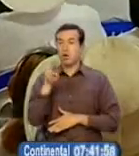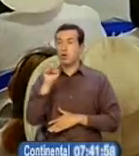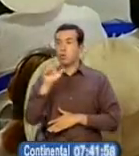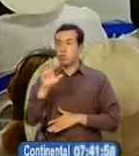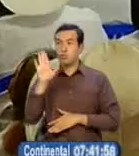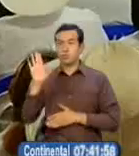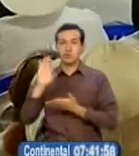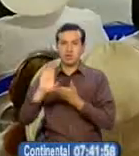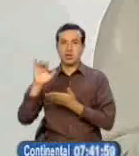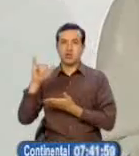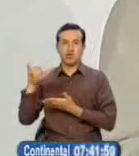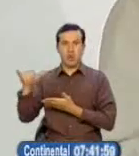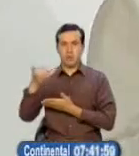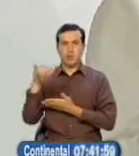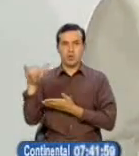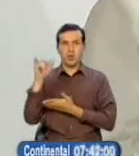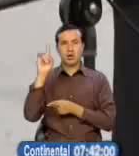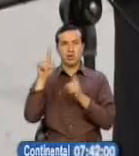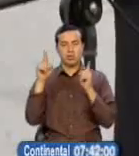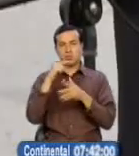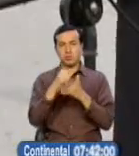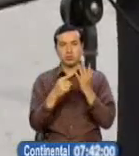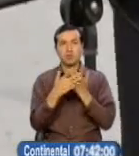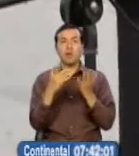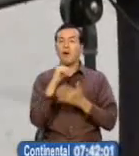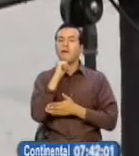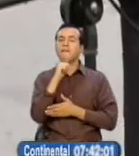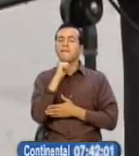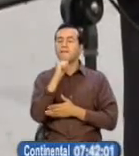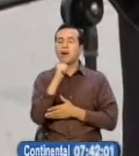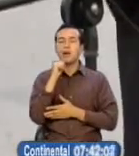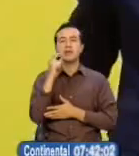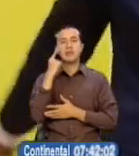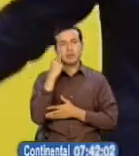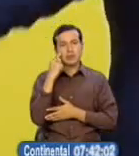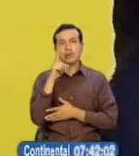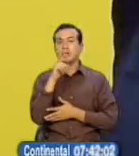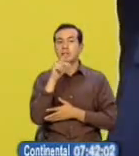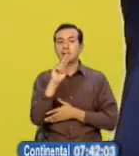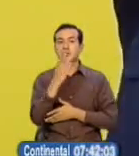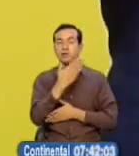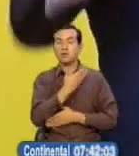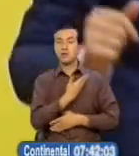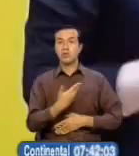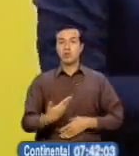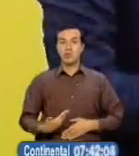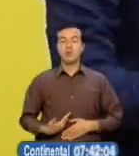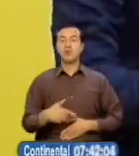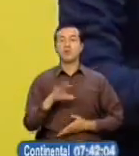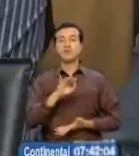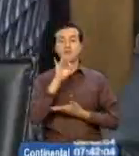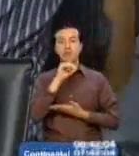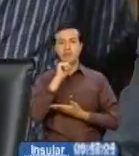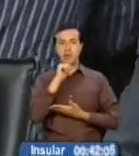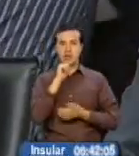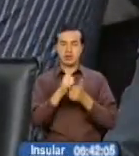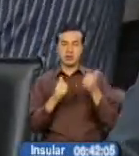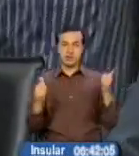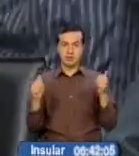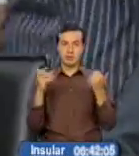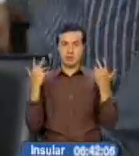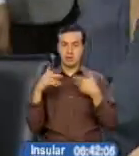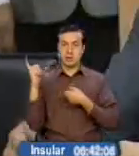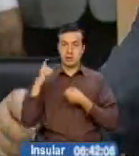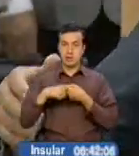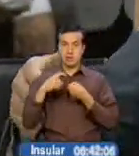del Centro Democrático, entre otros, aún tienen la tarea de definir sus cuadros para la próxima contienda electoral. Una vez